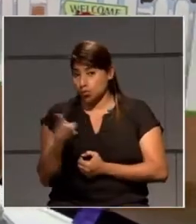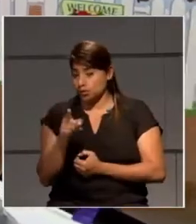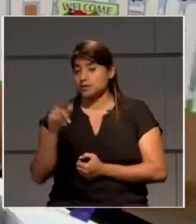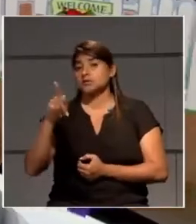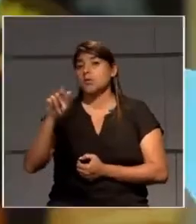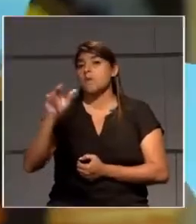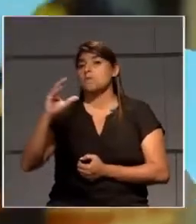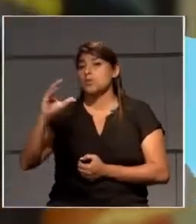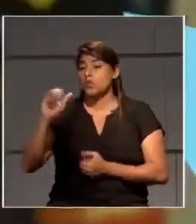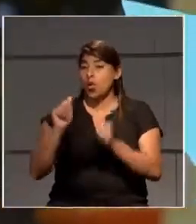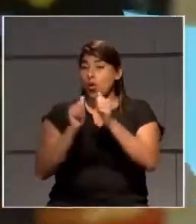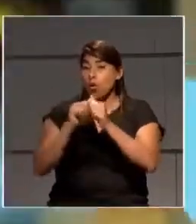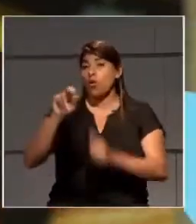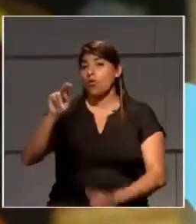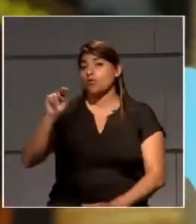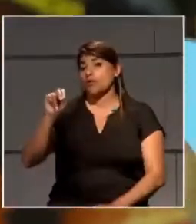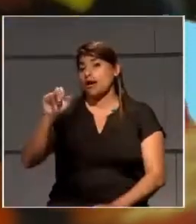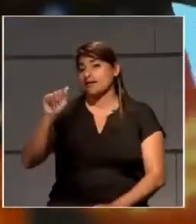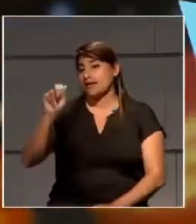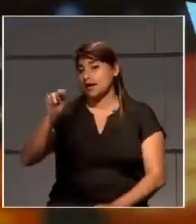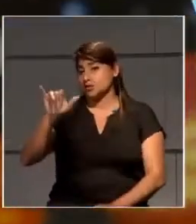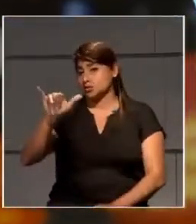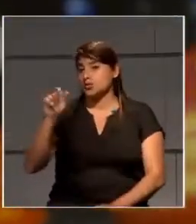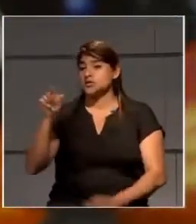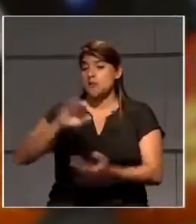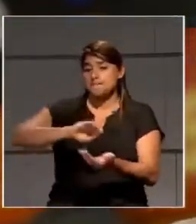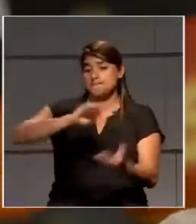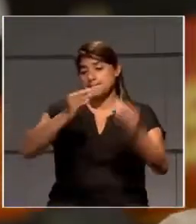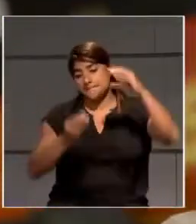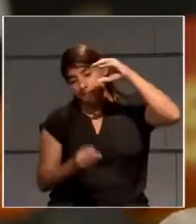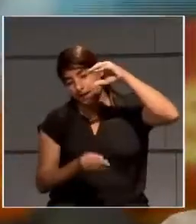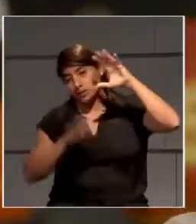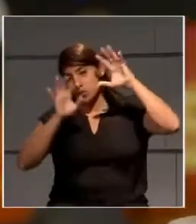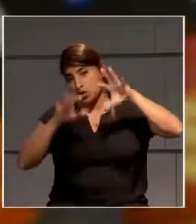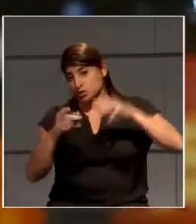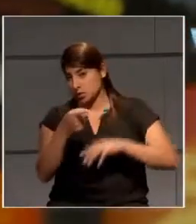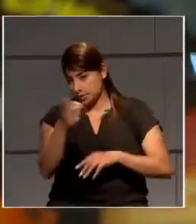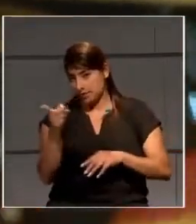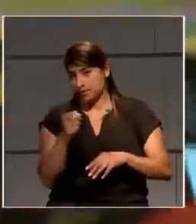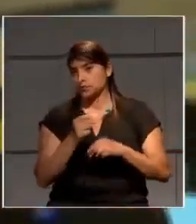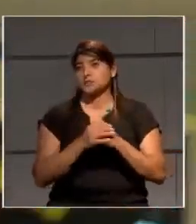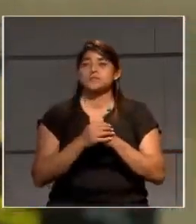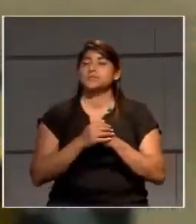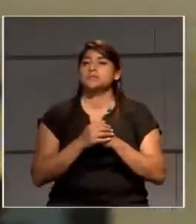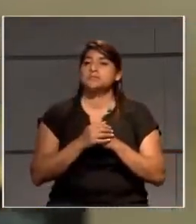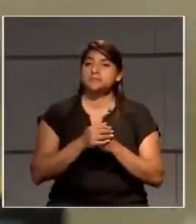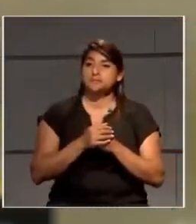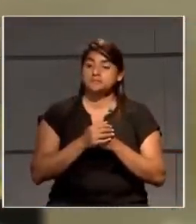Pluk y Nayu el palito de lluvia de ellos.